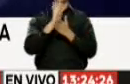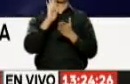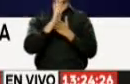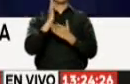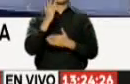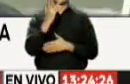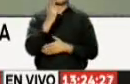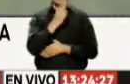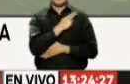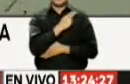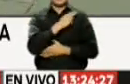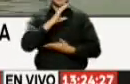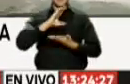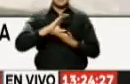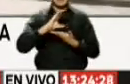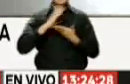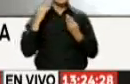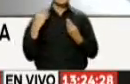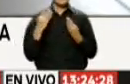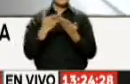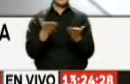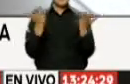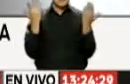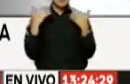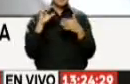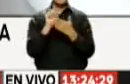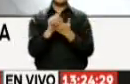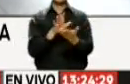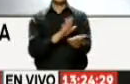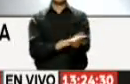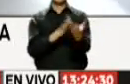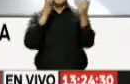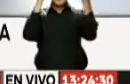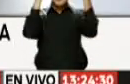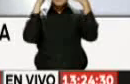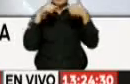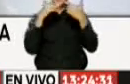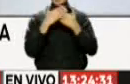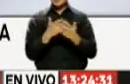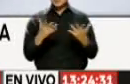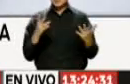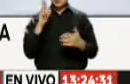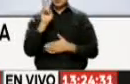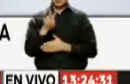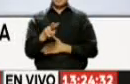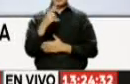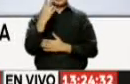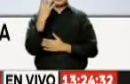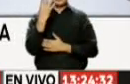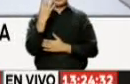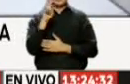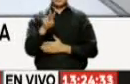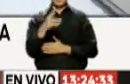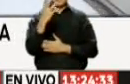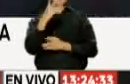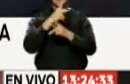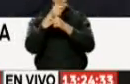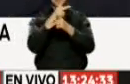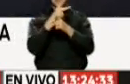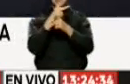de la Universidad Central fueron entregados luego de un programa de graduación extraordinario. En 2014, el Consejo de Educación